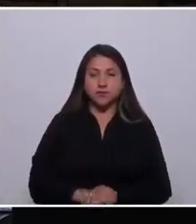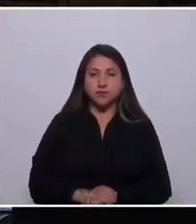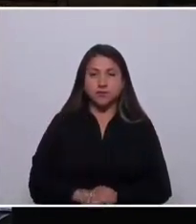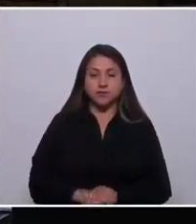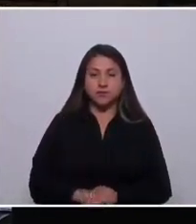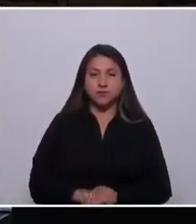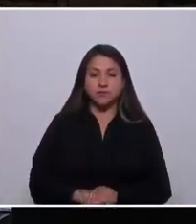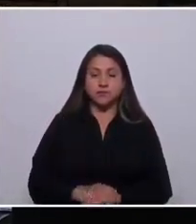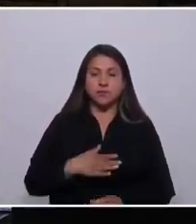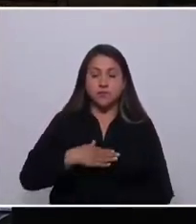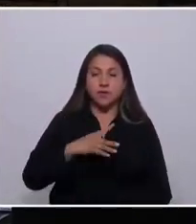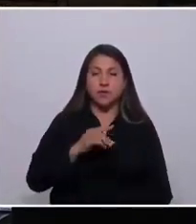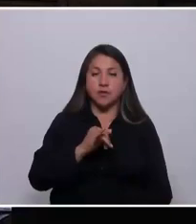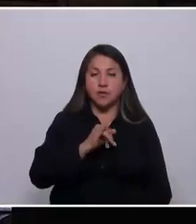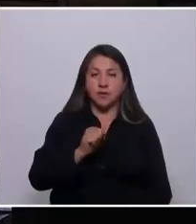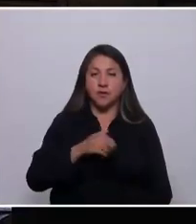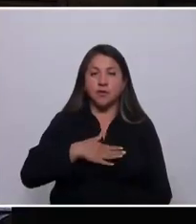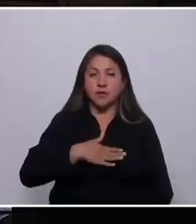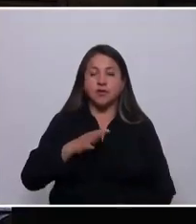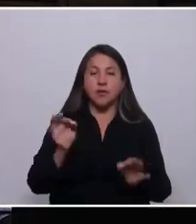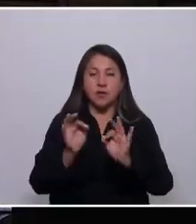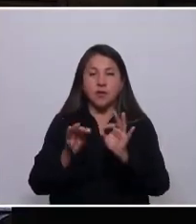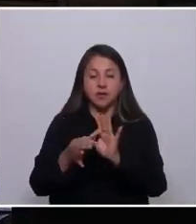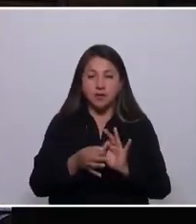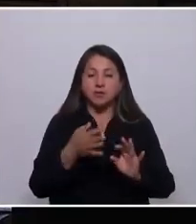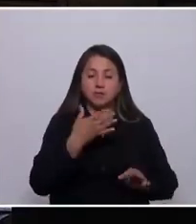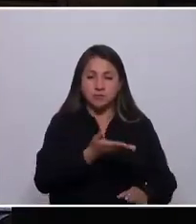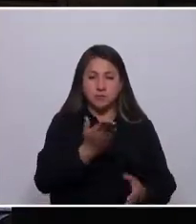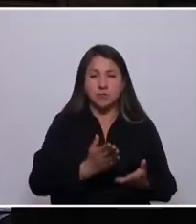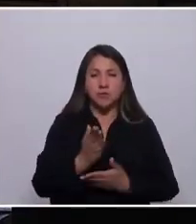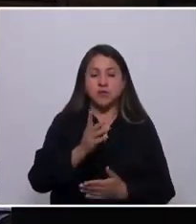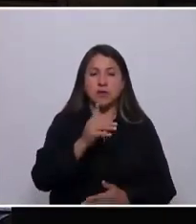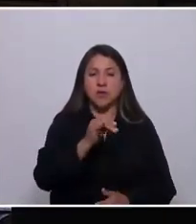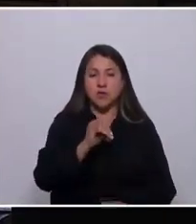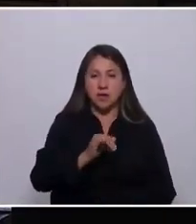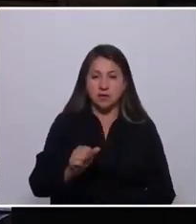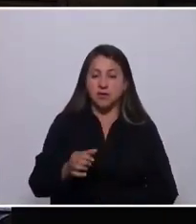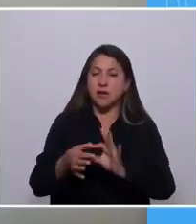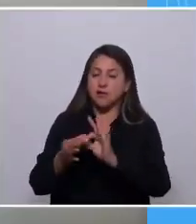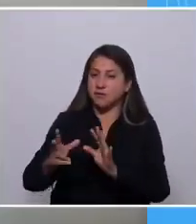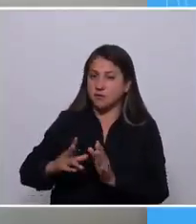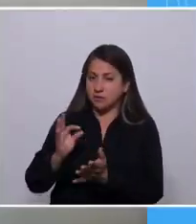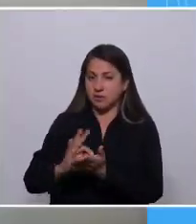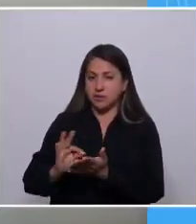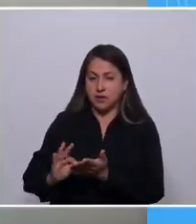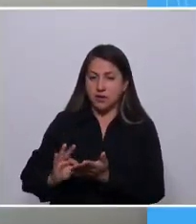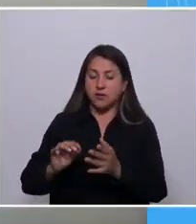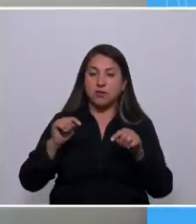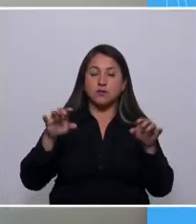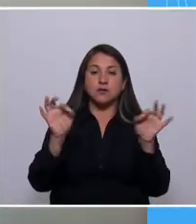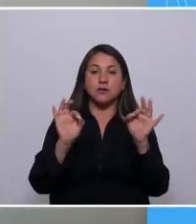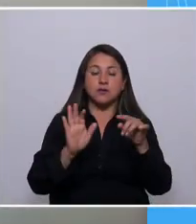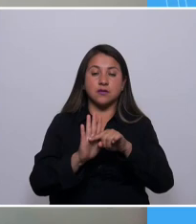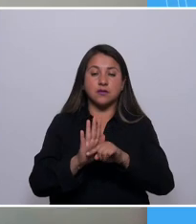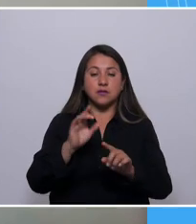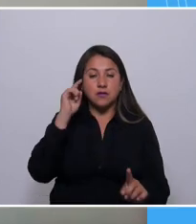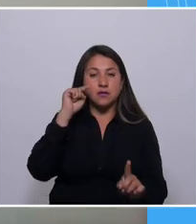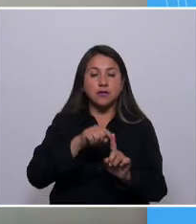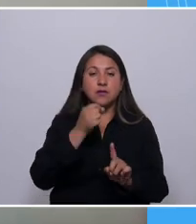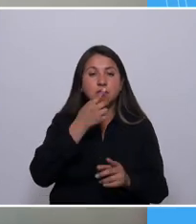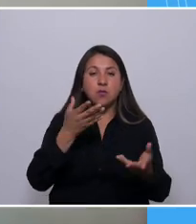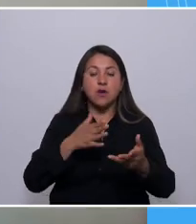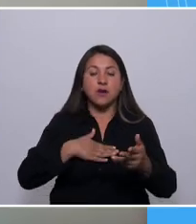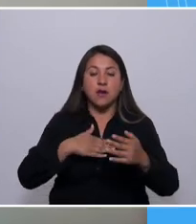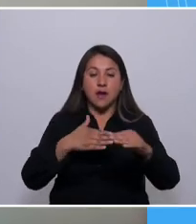122. Daza para argumentar la indicación. Tiene la palabra, señor Daza. Gracias, secretario. Esta indicación tiene por objeto